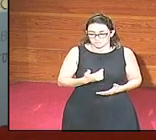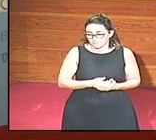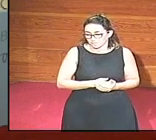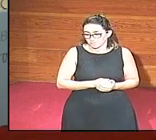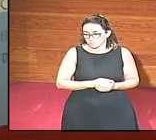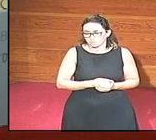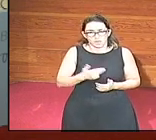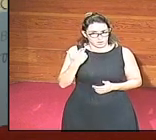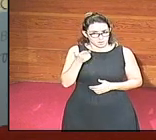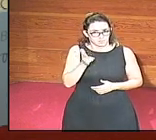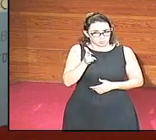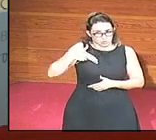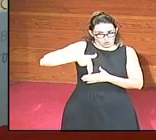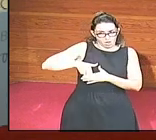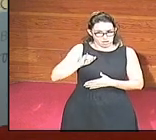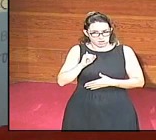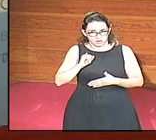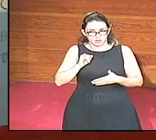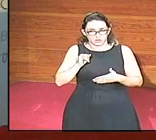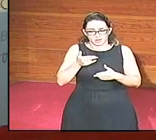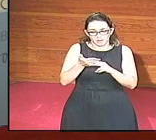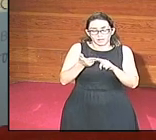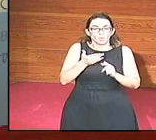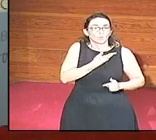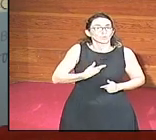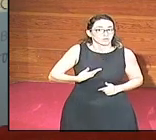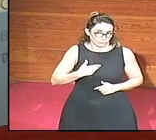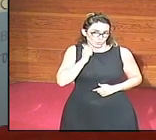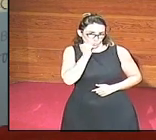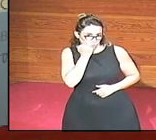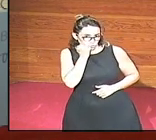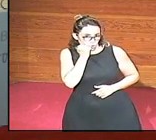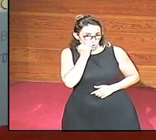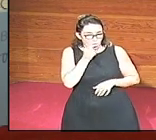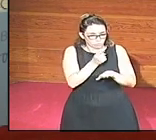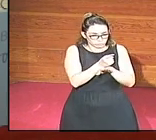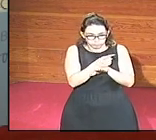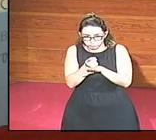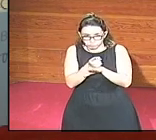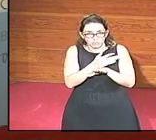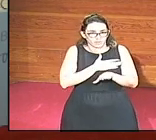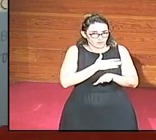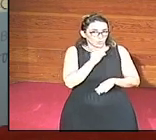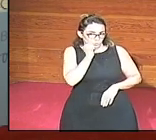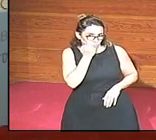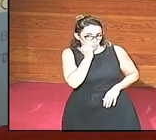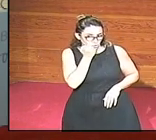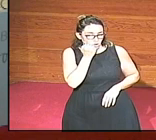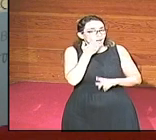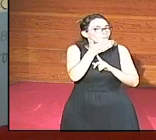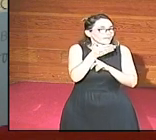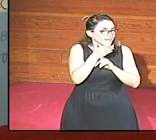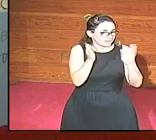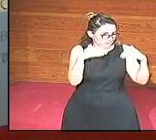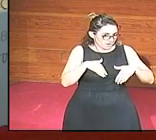Iban armados con tecnología rusa, iban con Tiger del ejército ruso, lo que no llevaban eran banderas. Mikel